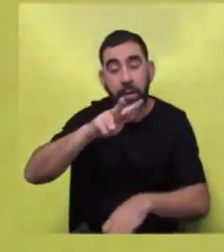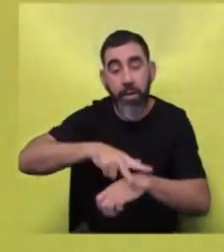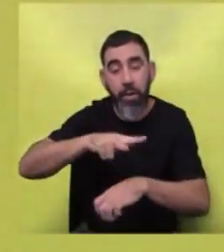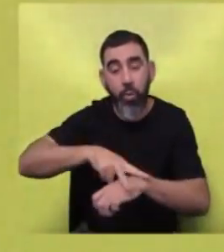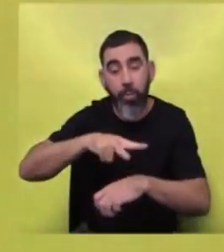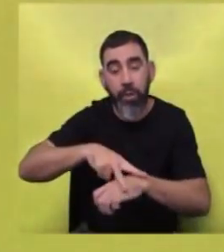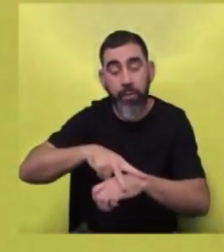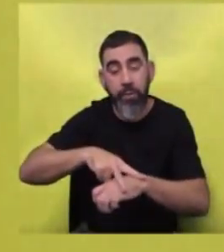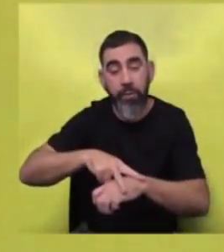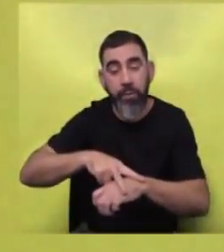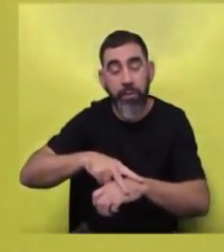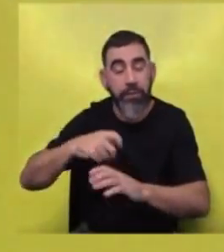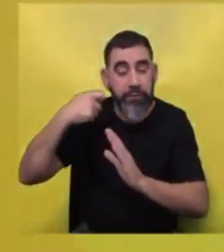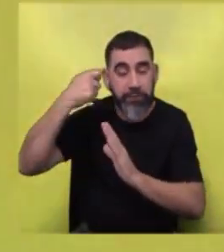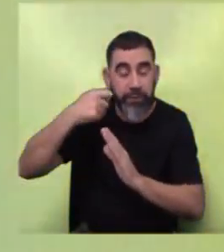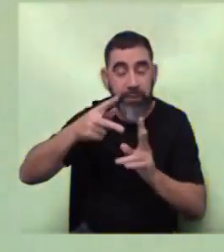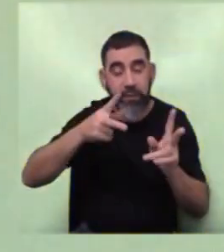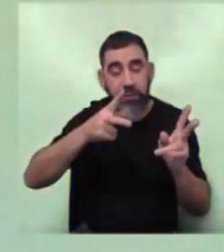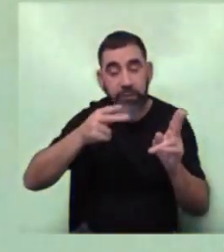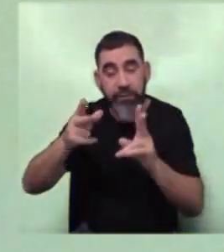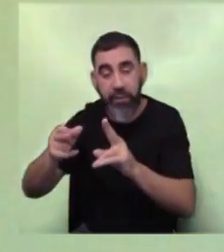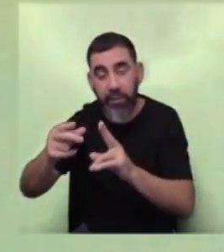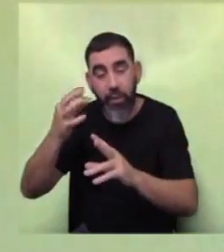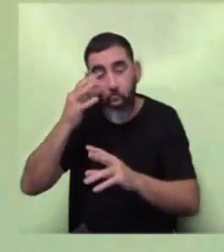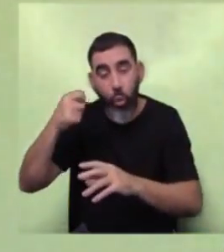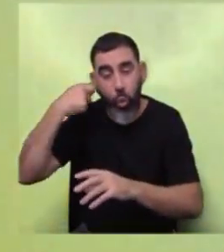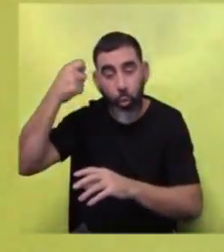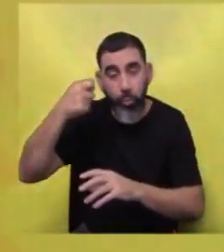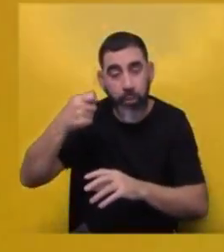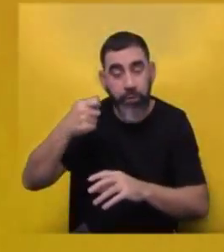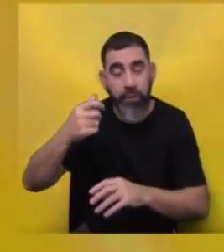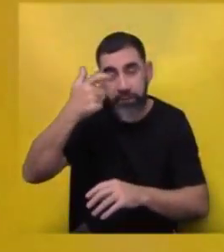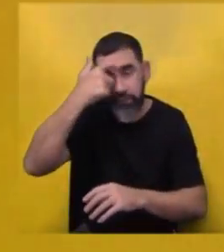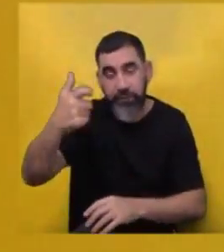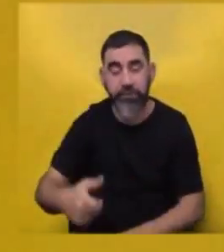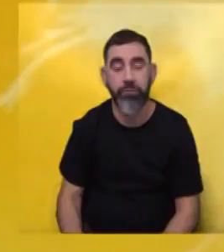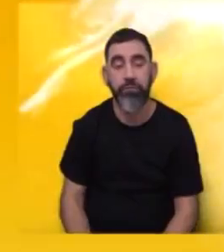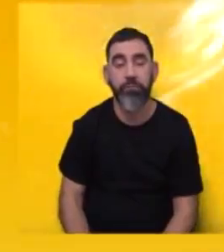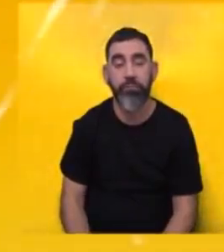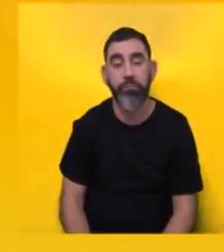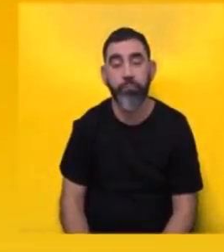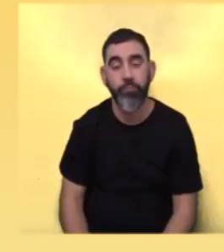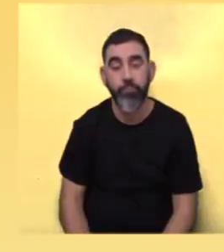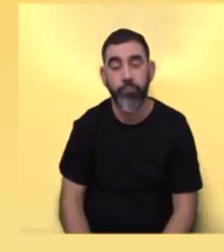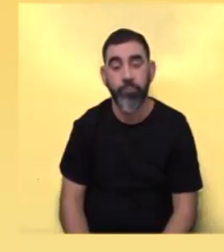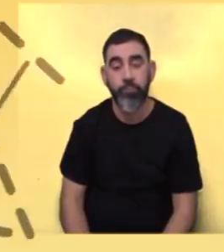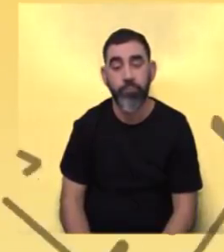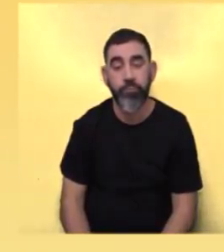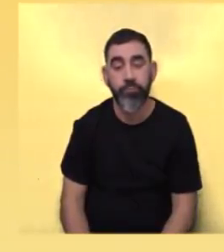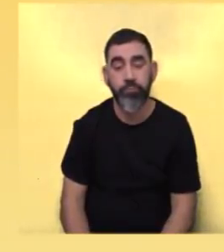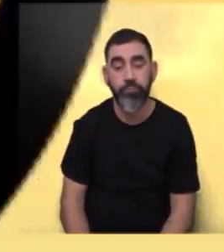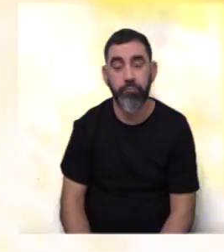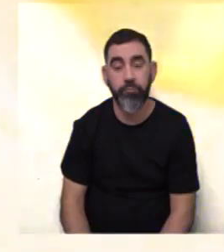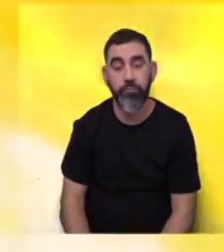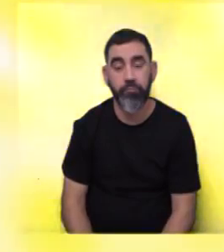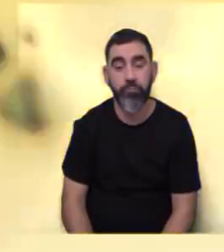recomendaciones, cine, series, documentales y ciencia. The launch sequence has started